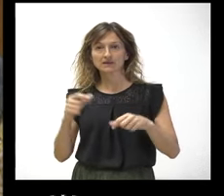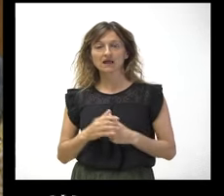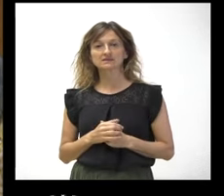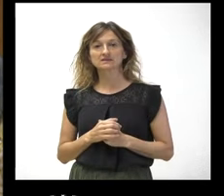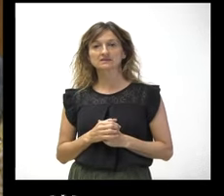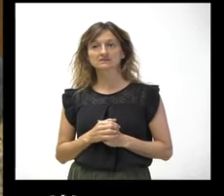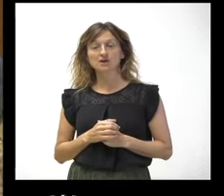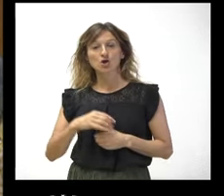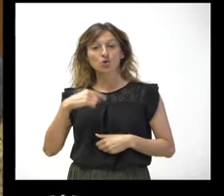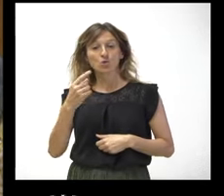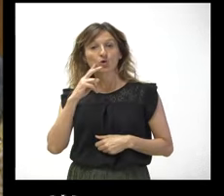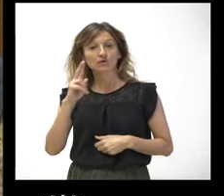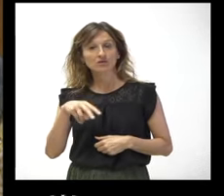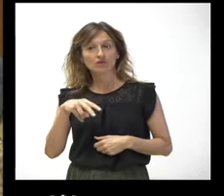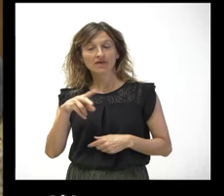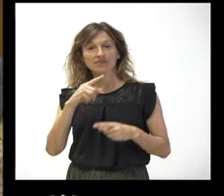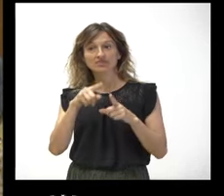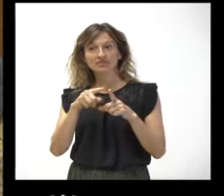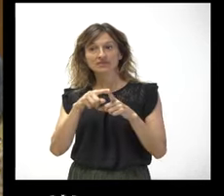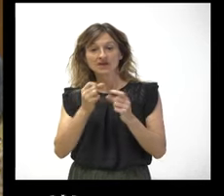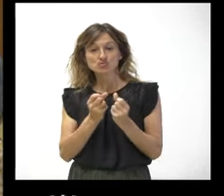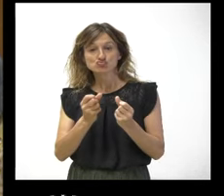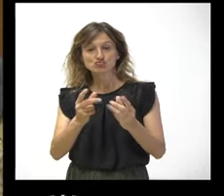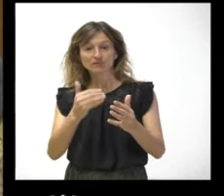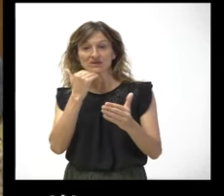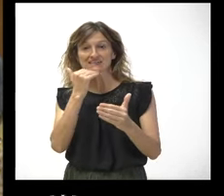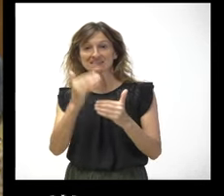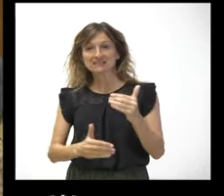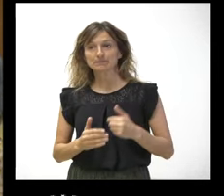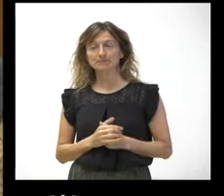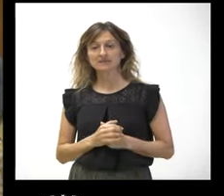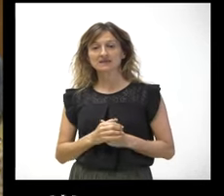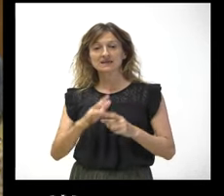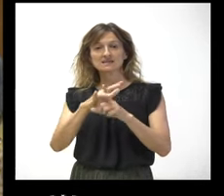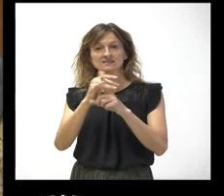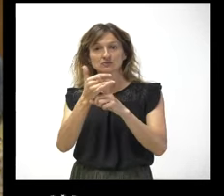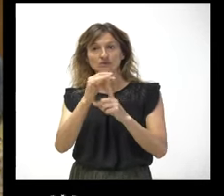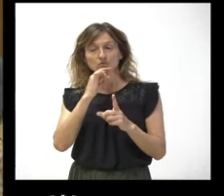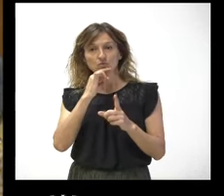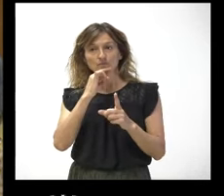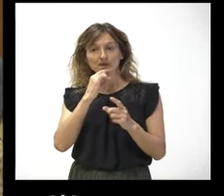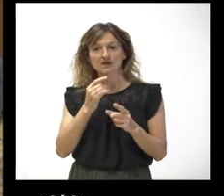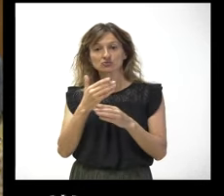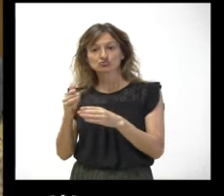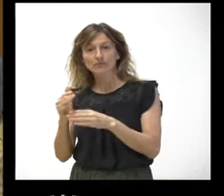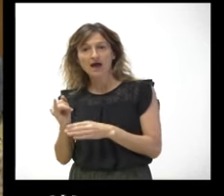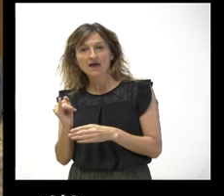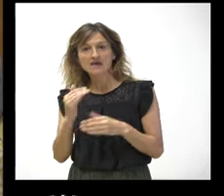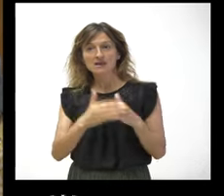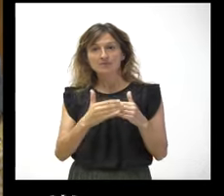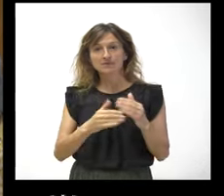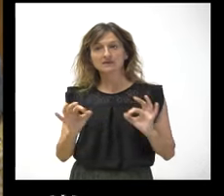reconocían ustedes también que la capacidad parece que está alcanzando el límite En qué situación estamos realmente hay más capacidad se están acogiendo ahora